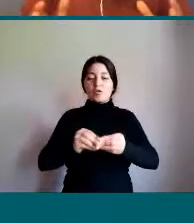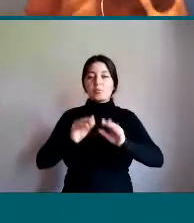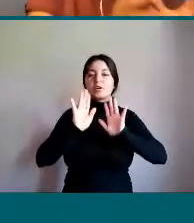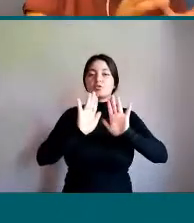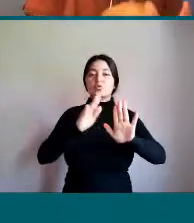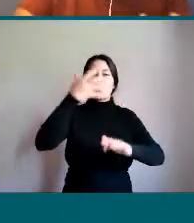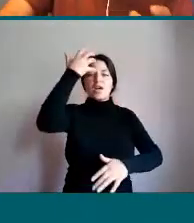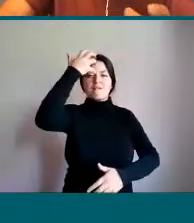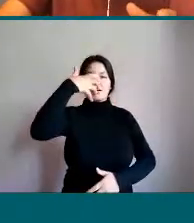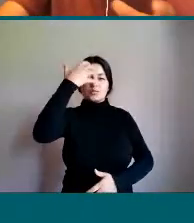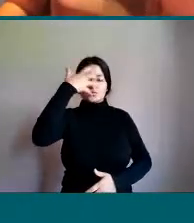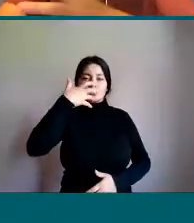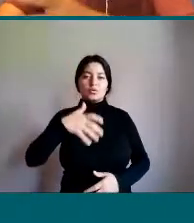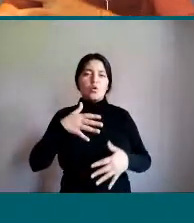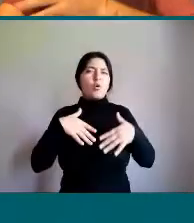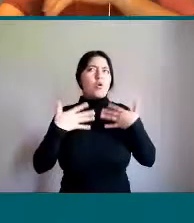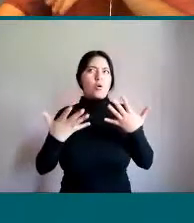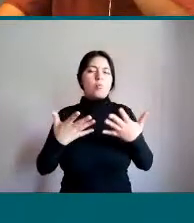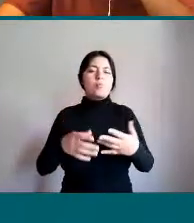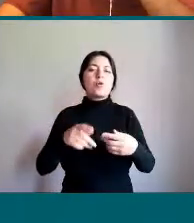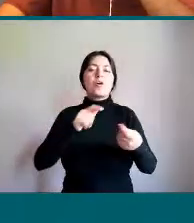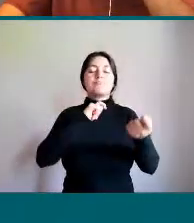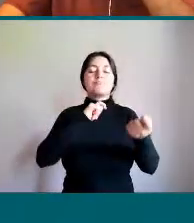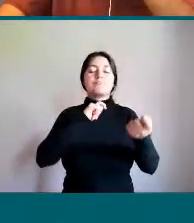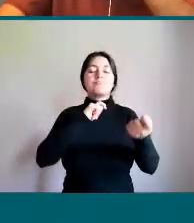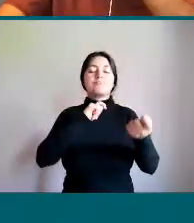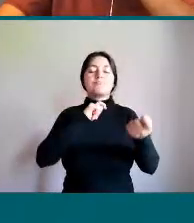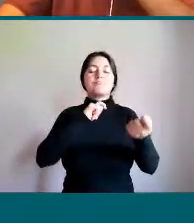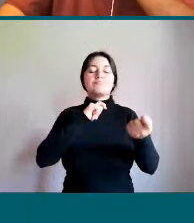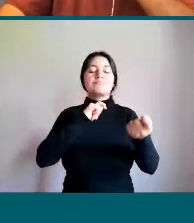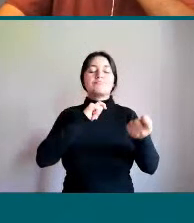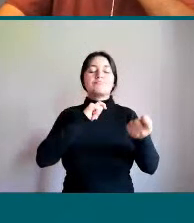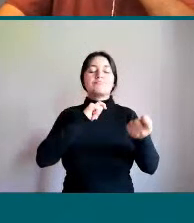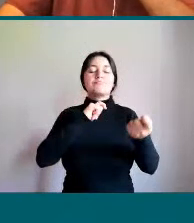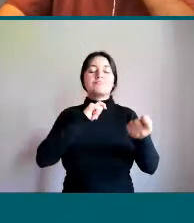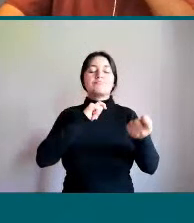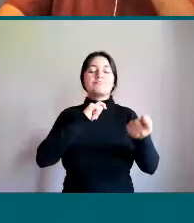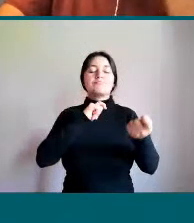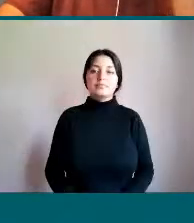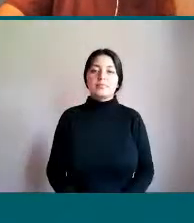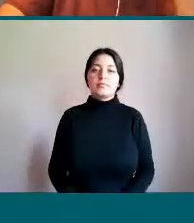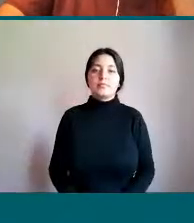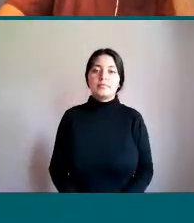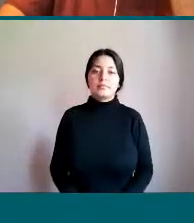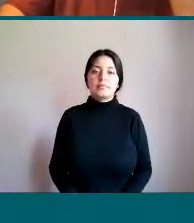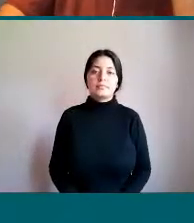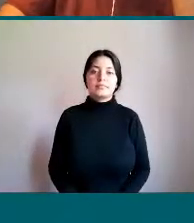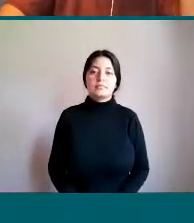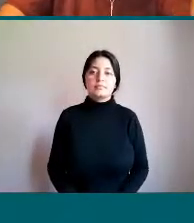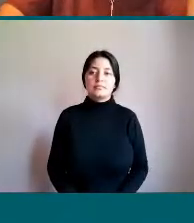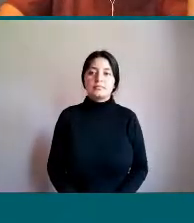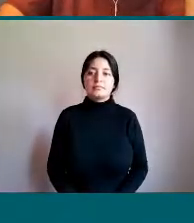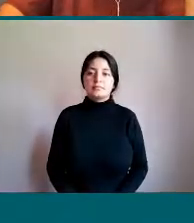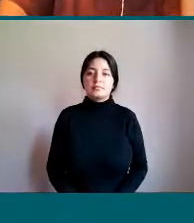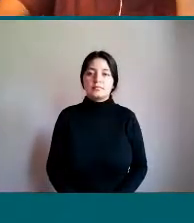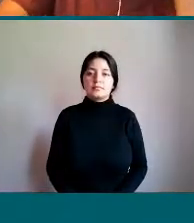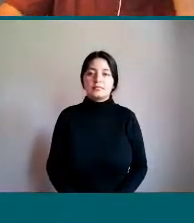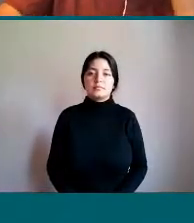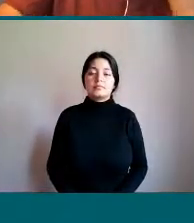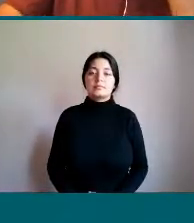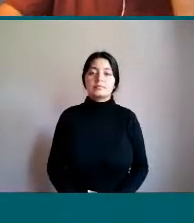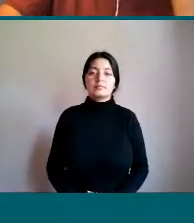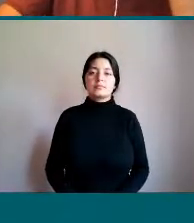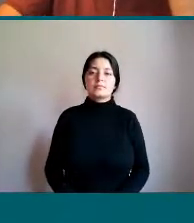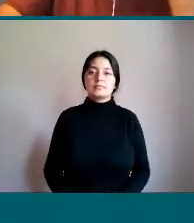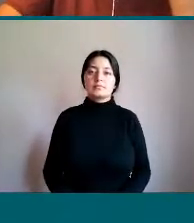que el alumnado aprendiera, sino que mi alumnado aprendiera. Y esto me llevó a decir, ostras, es que igual entonces